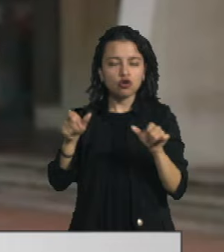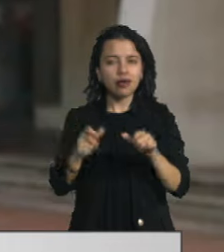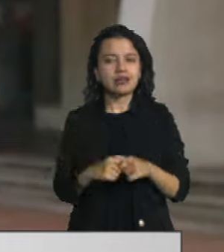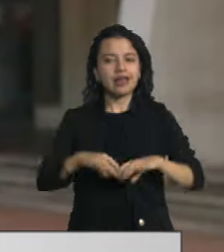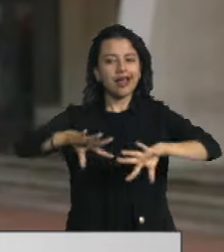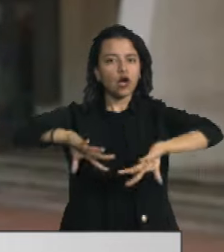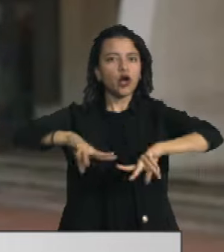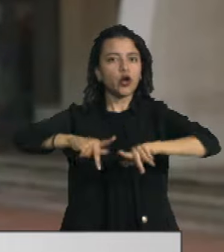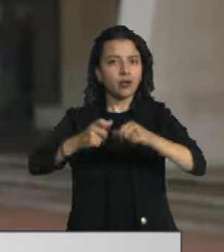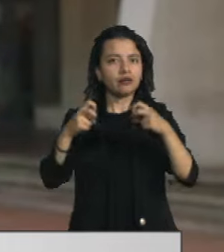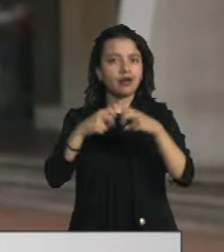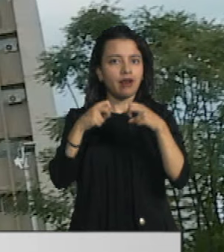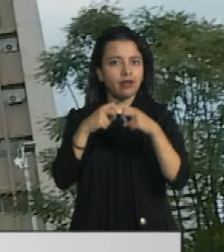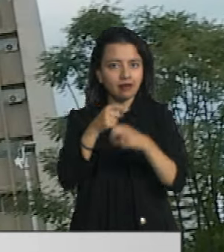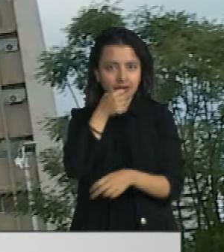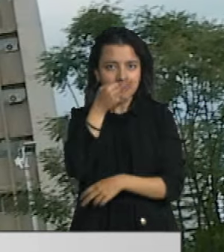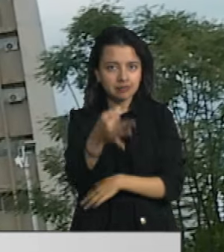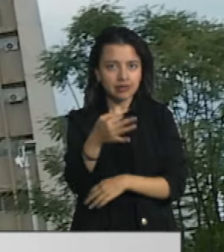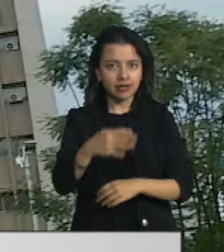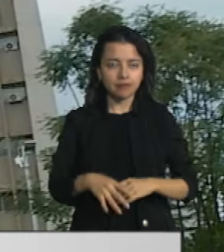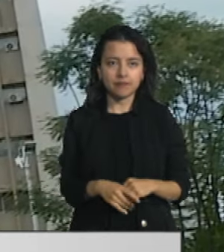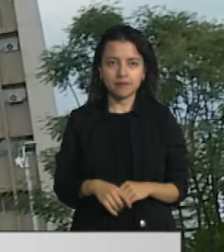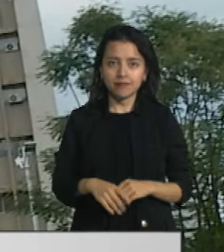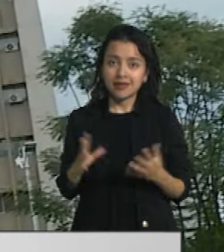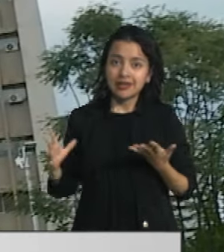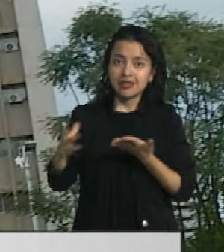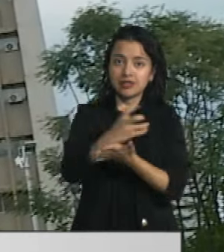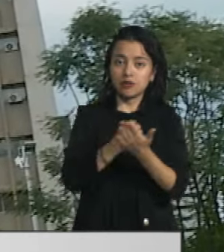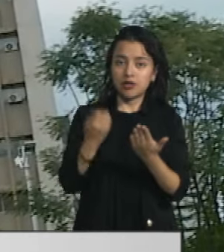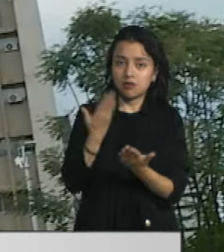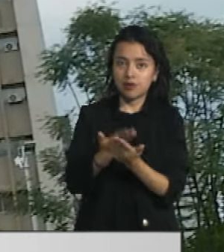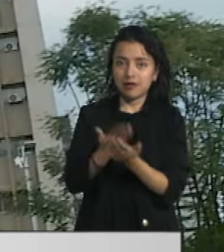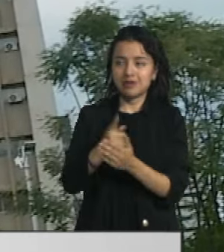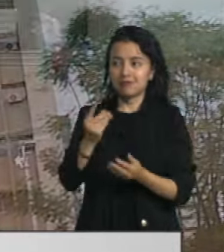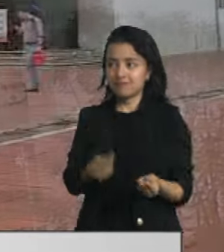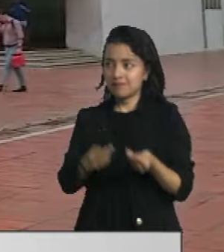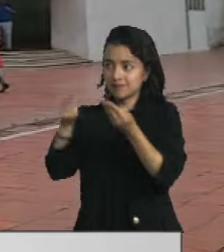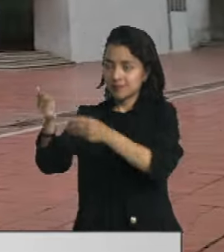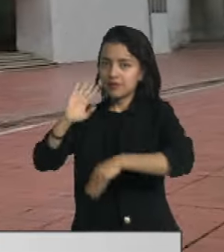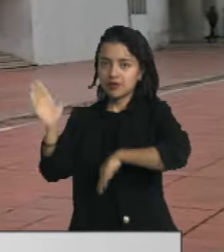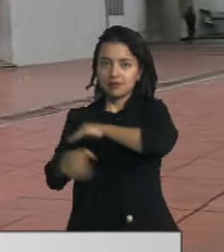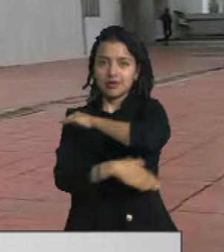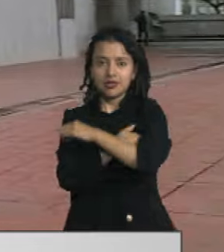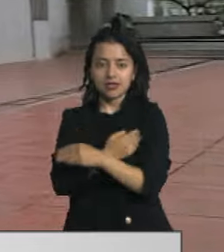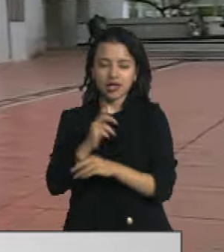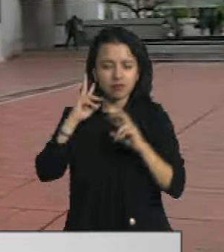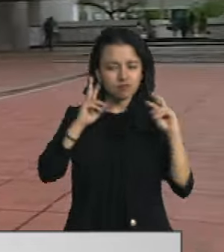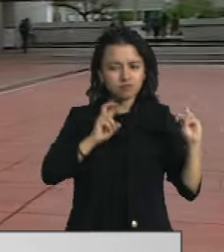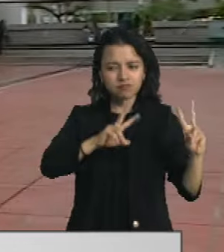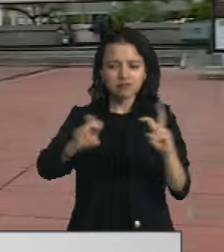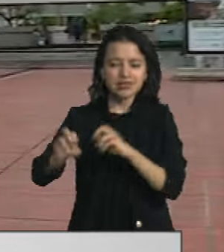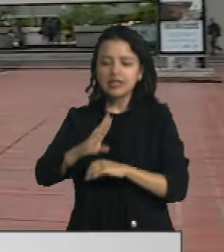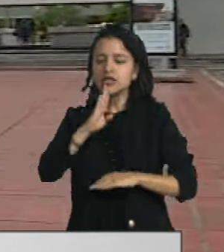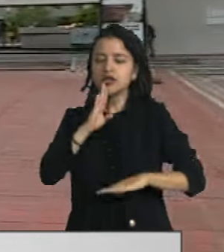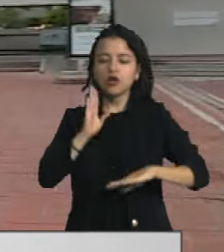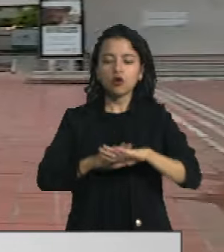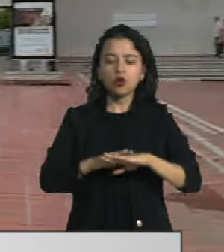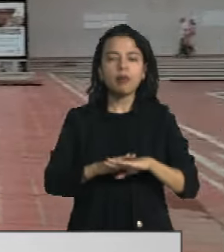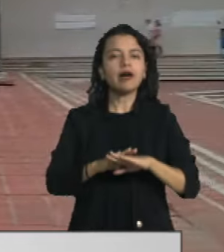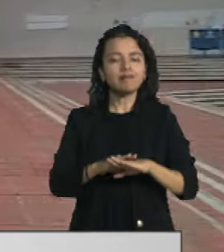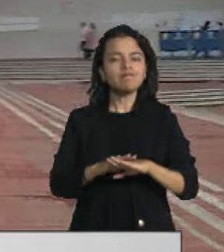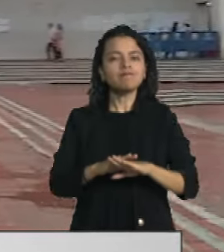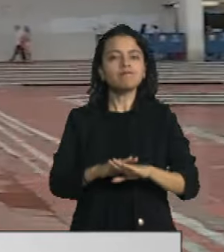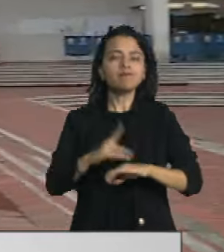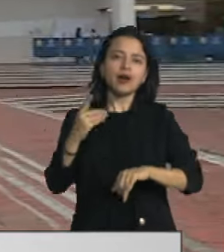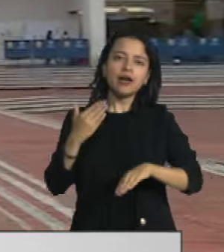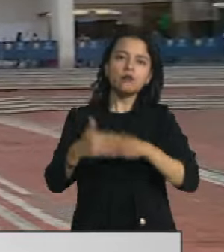comunicación son ciertas. Con las pruebas recaudadas, el Ministerio Público procederá a identificar posibles responsables de los hechos para